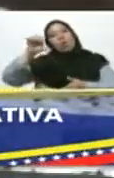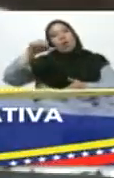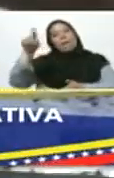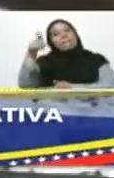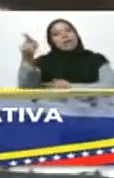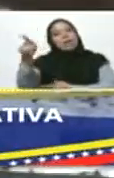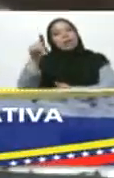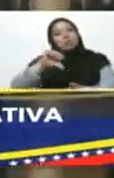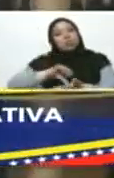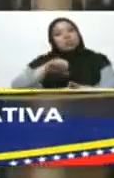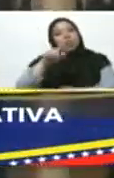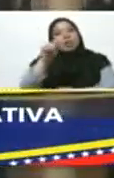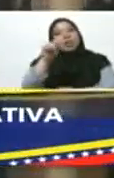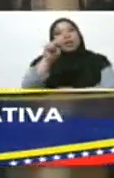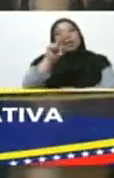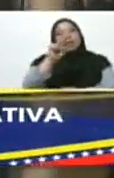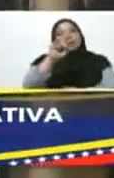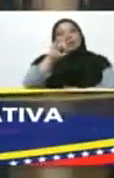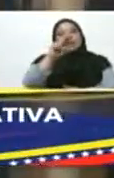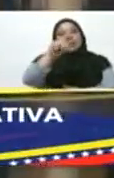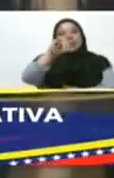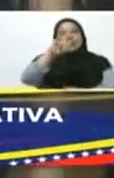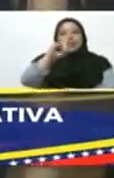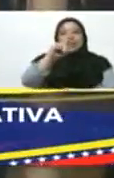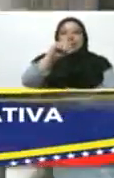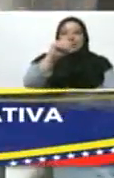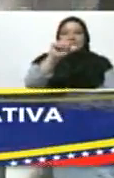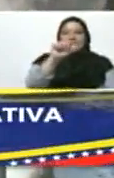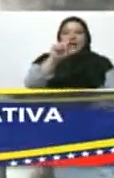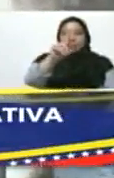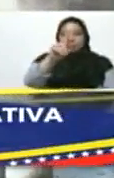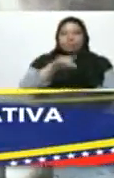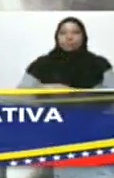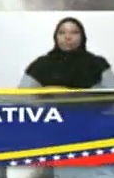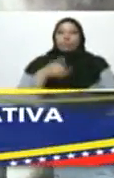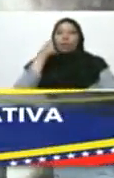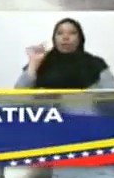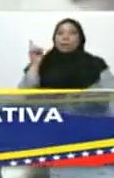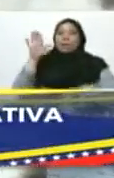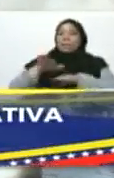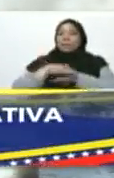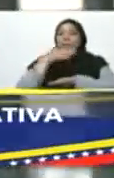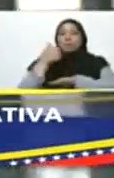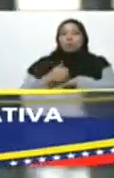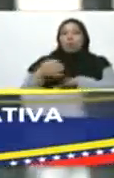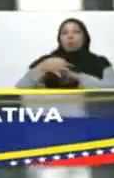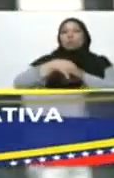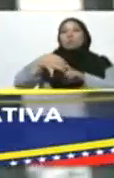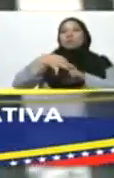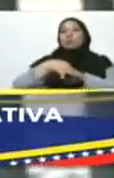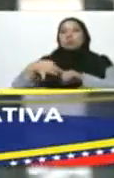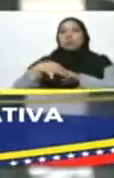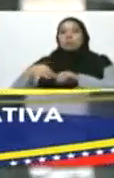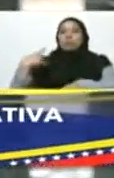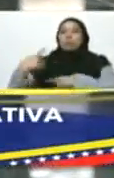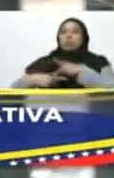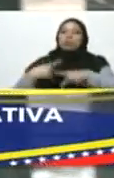parroquia Trinidad Samuel, presidente. El municipio Pedro León Torres es uno de los principales municipios que